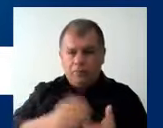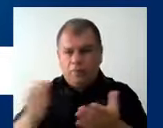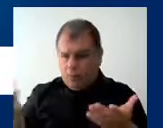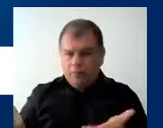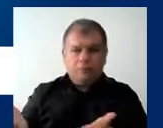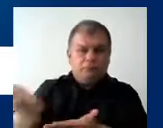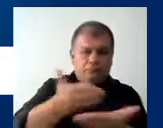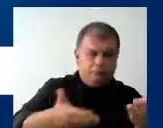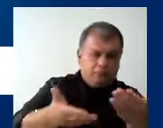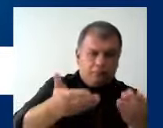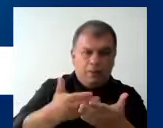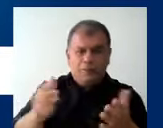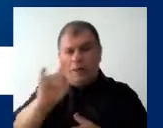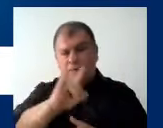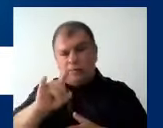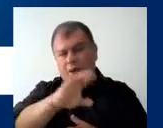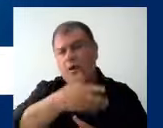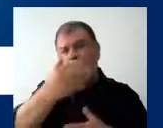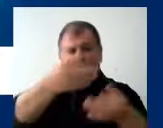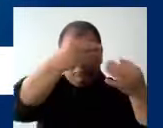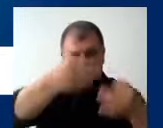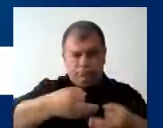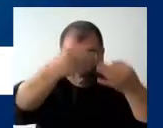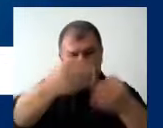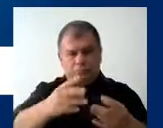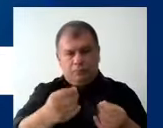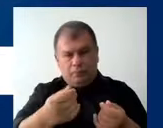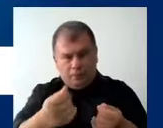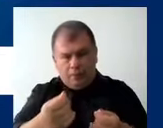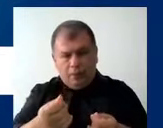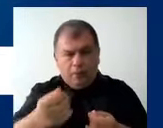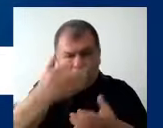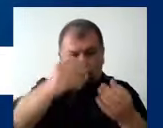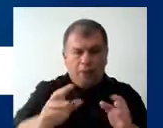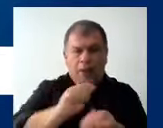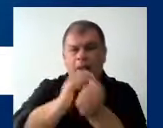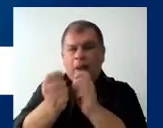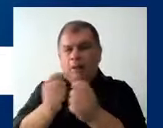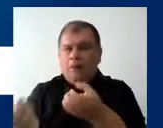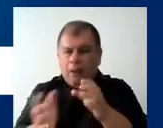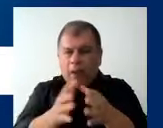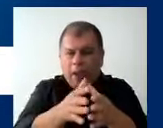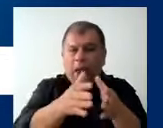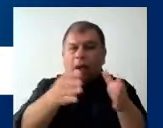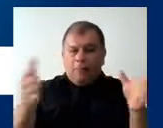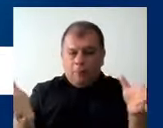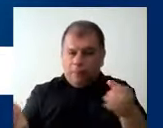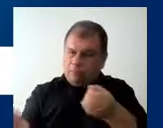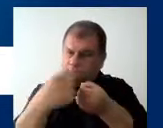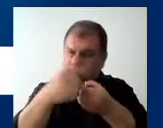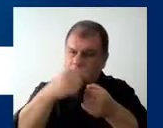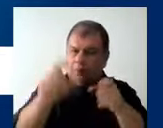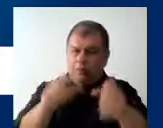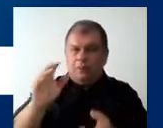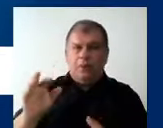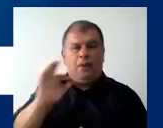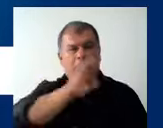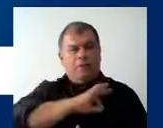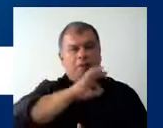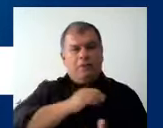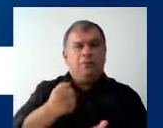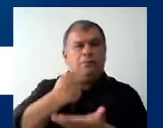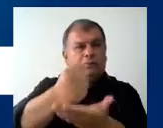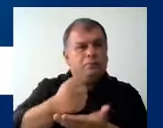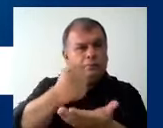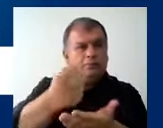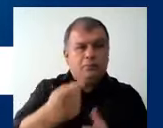permitió. Después, obviamente, se han utilizado otras bases de datos, se ha ampliado incluso el número de personas que fueron beneficiarias de estos bonos, pero aún